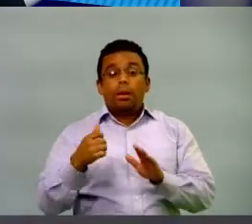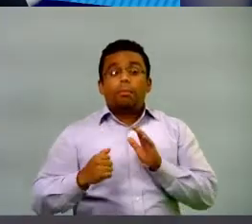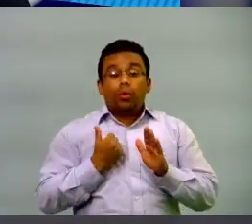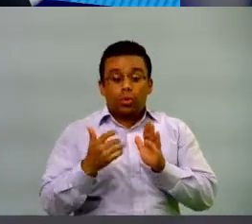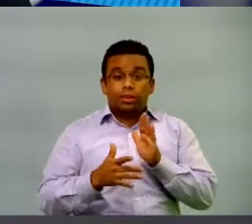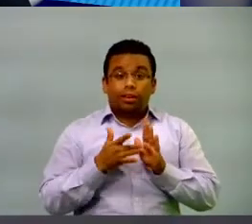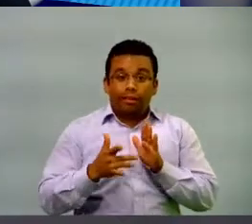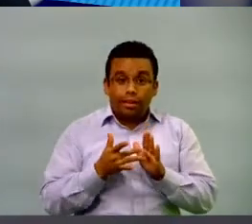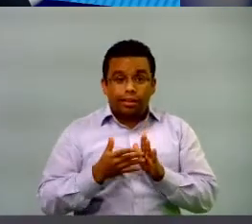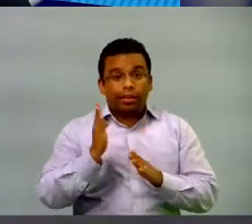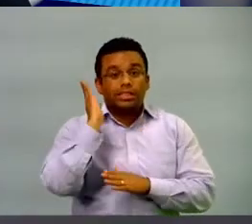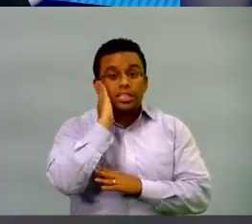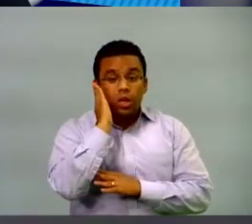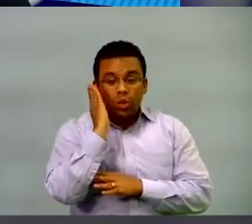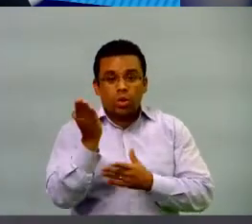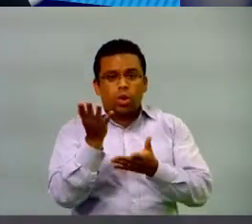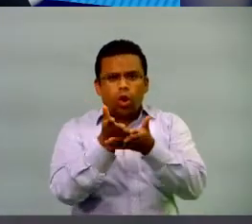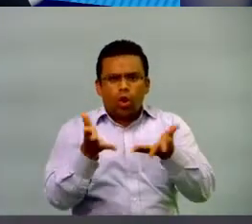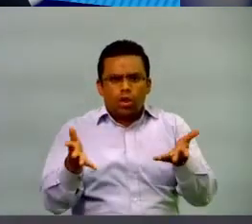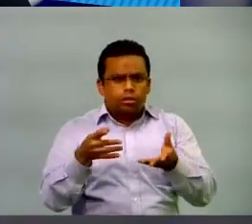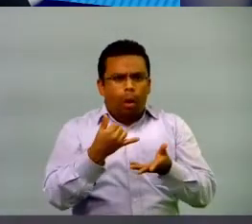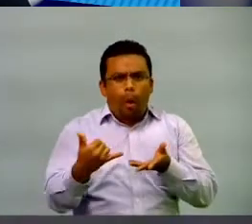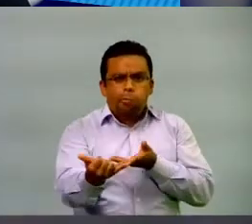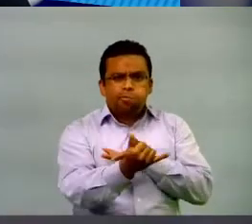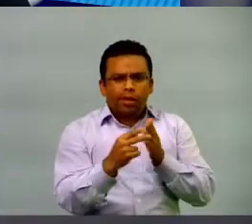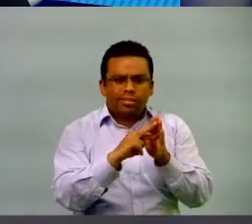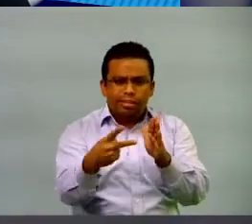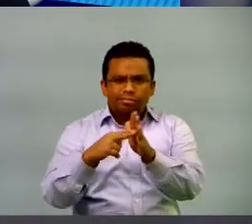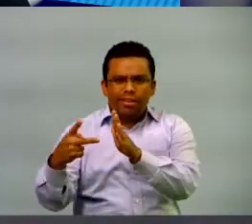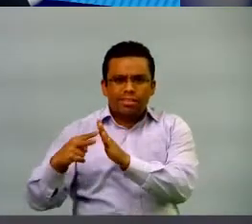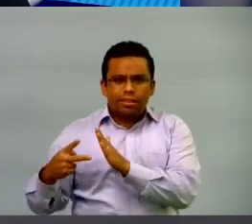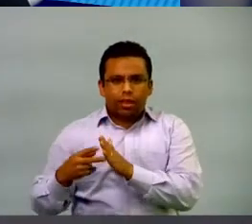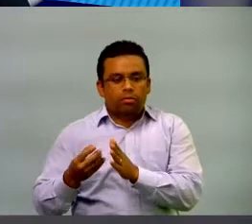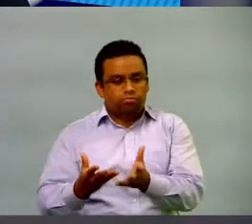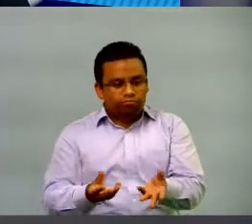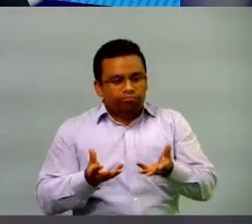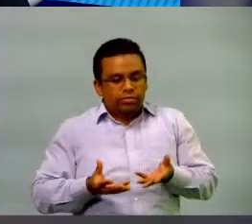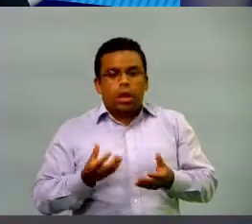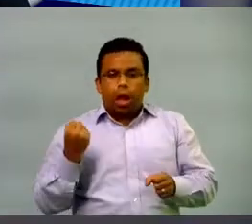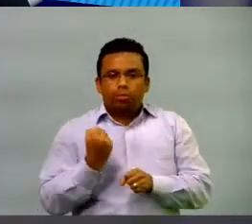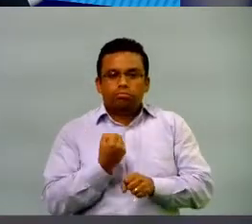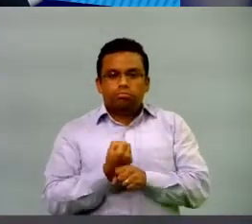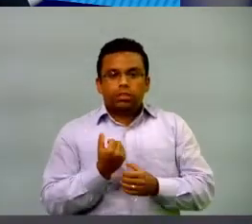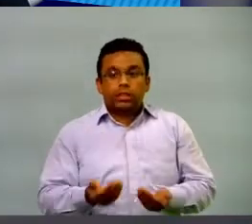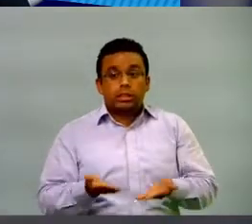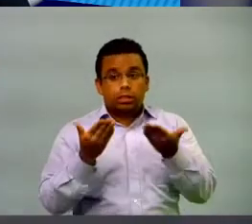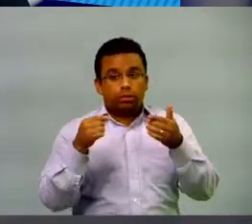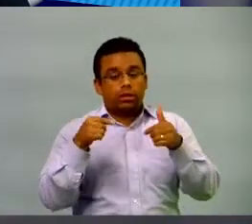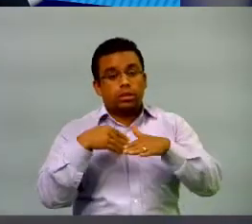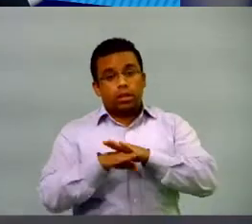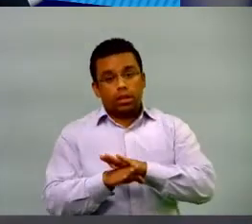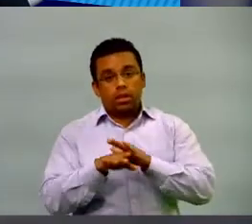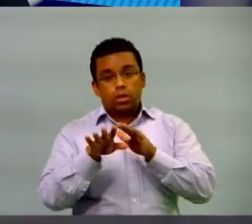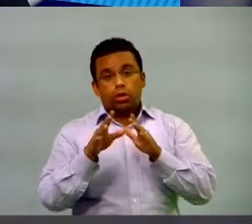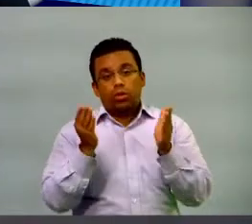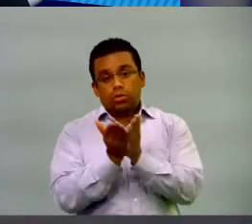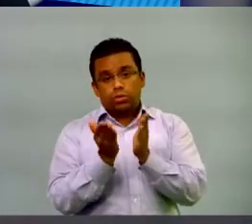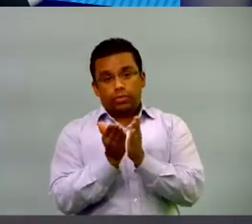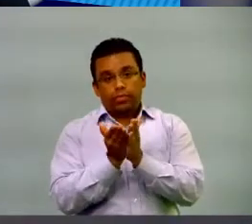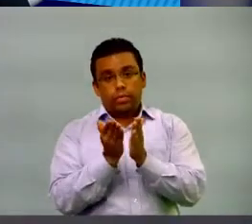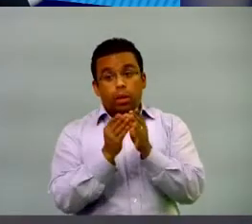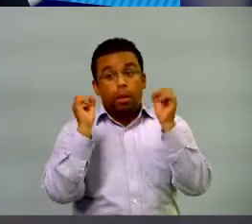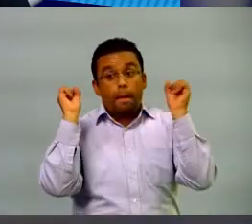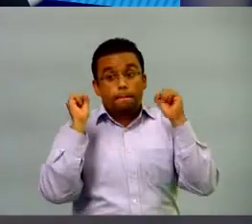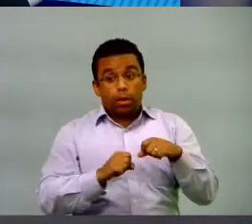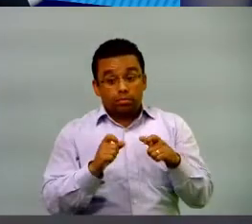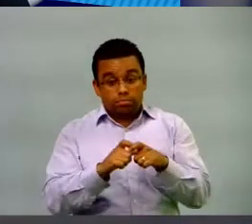los teléfonos móviles, aprovechamos todas las herramientas tecnológicas que tenemos dentro de las instituciones educativas para poder llegar a hacer todo este